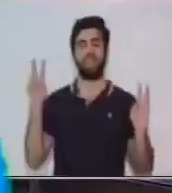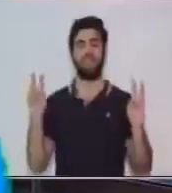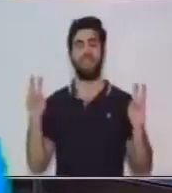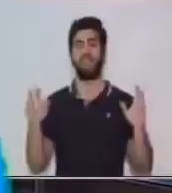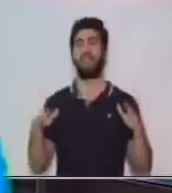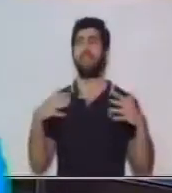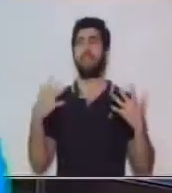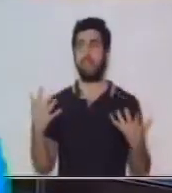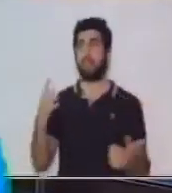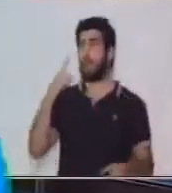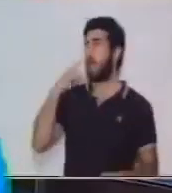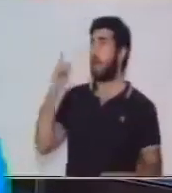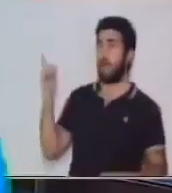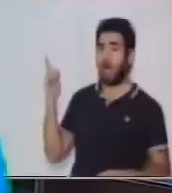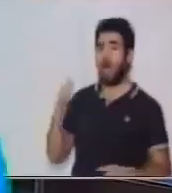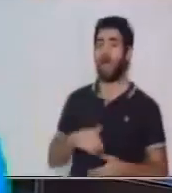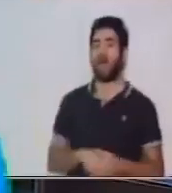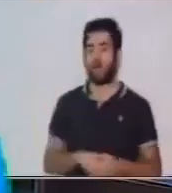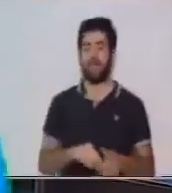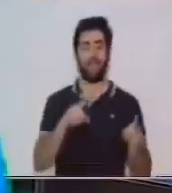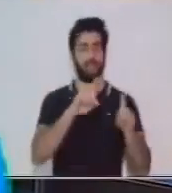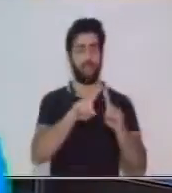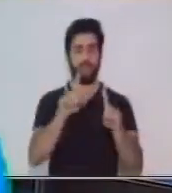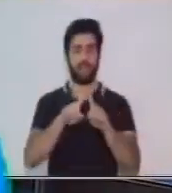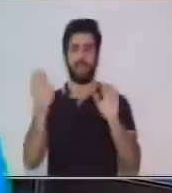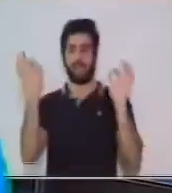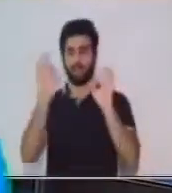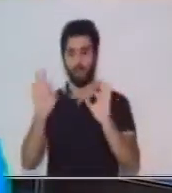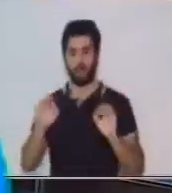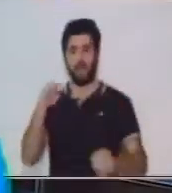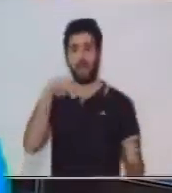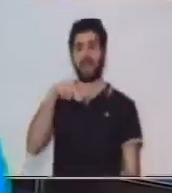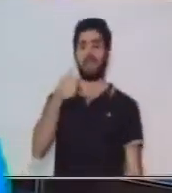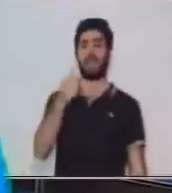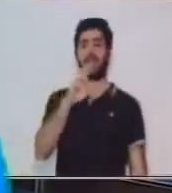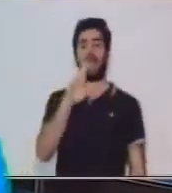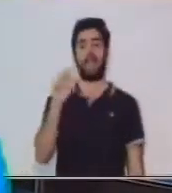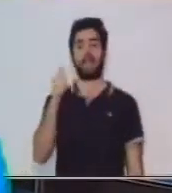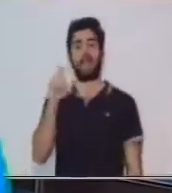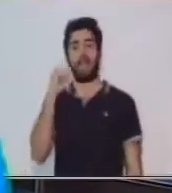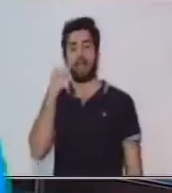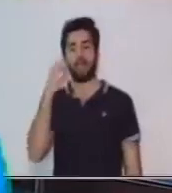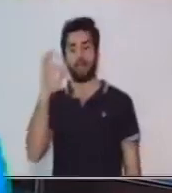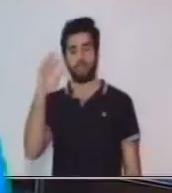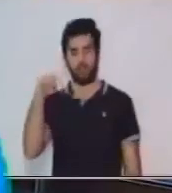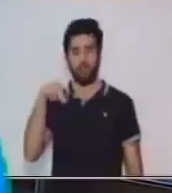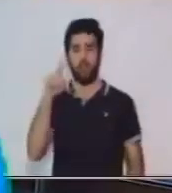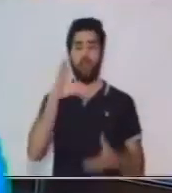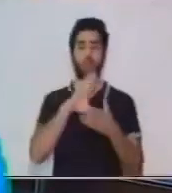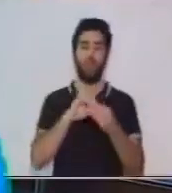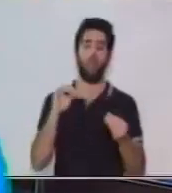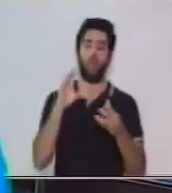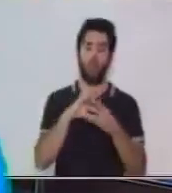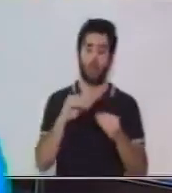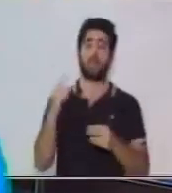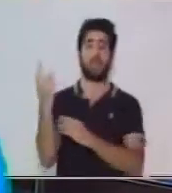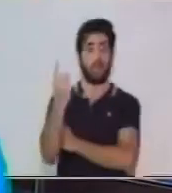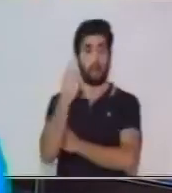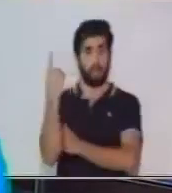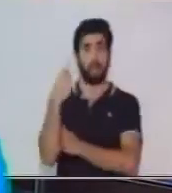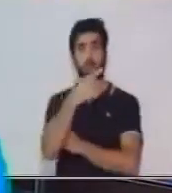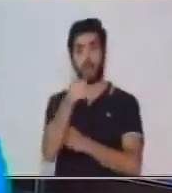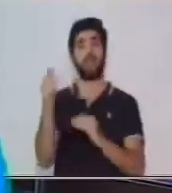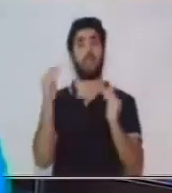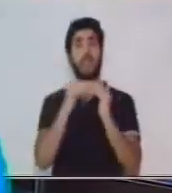de, clases de narración del área de comunicación y lenguaje. Es importante que si en casa hay